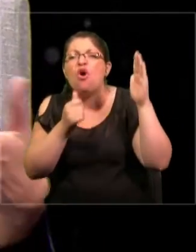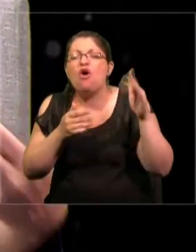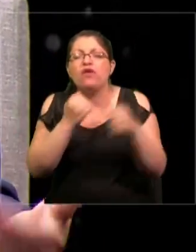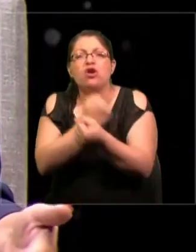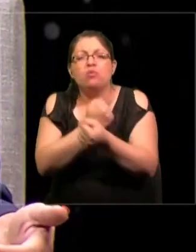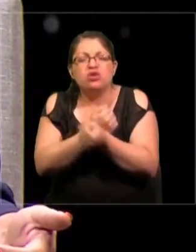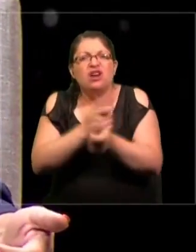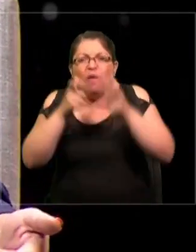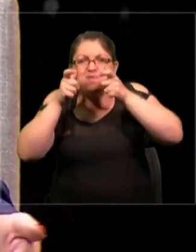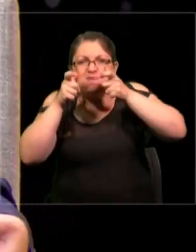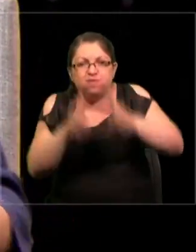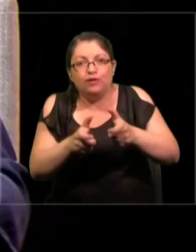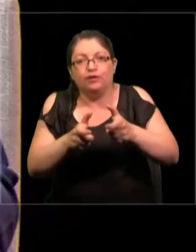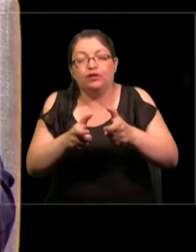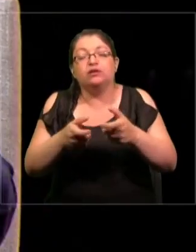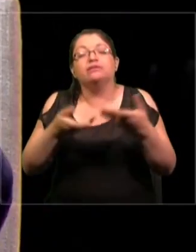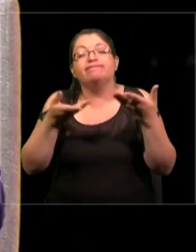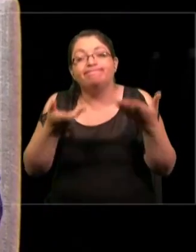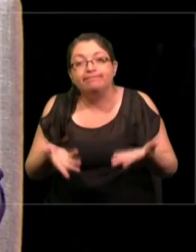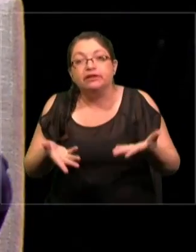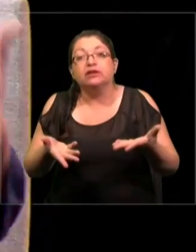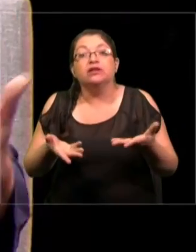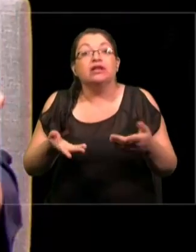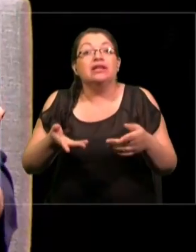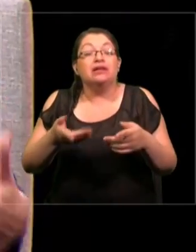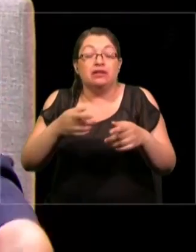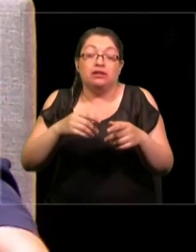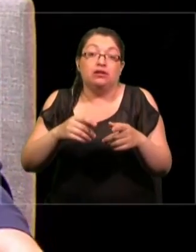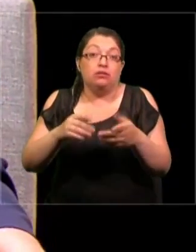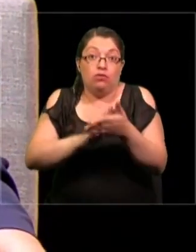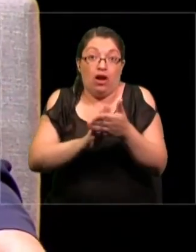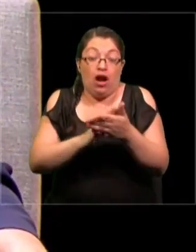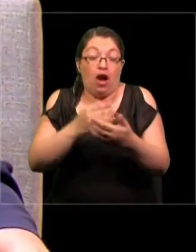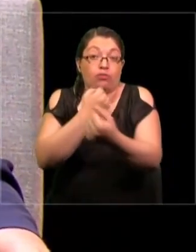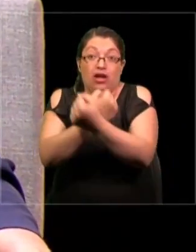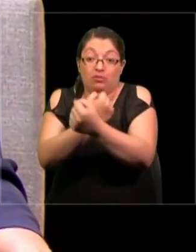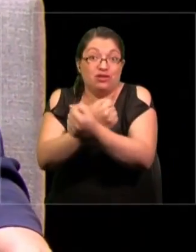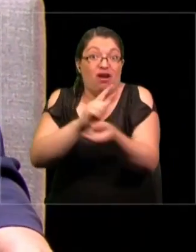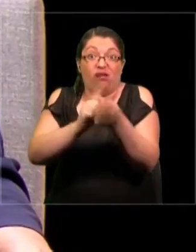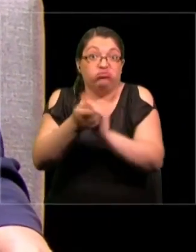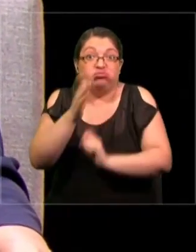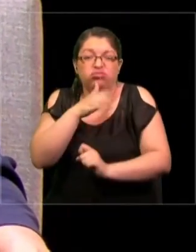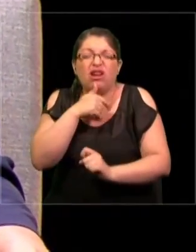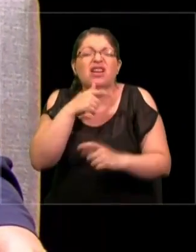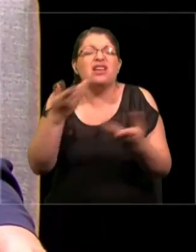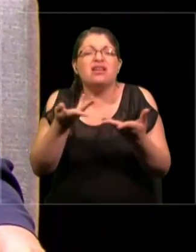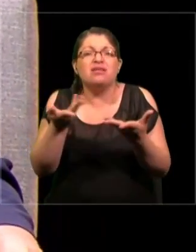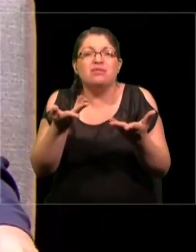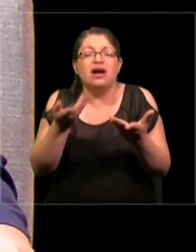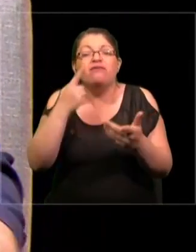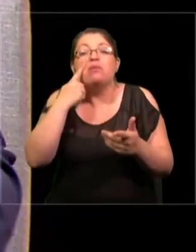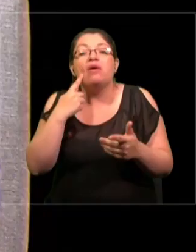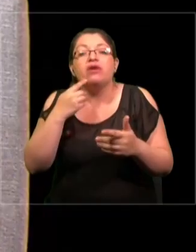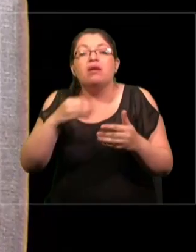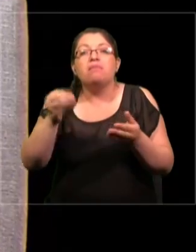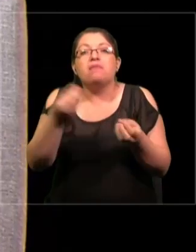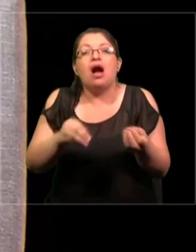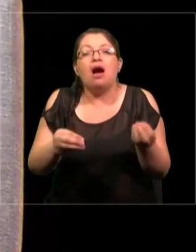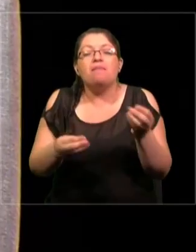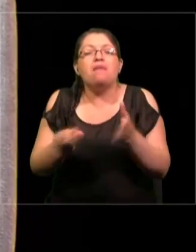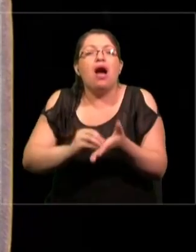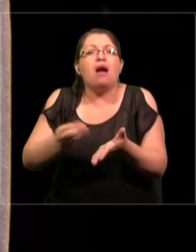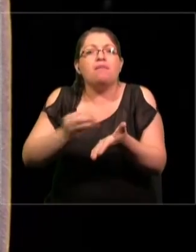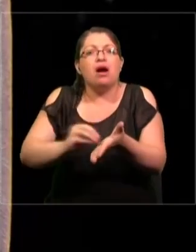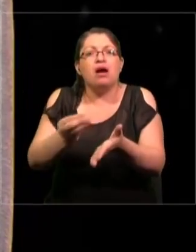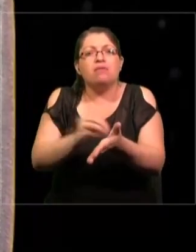policía represiva. Entonces, sin una verdadera reforma a esta institucionalidad, lo que vamos a ver es cada vez más niveles de falta